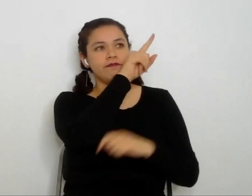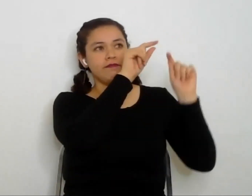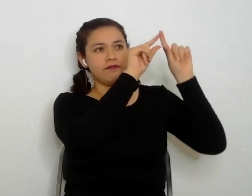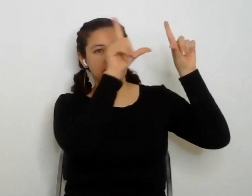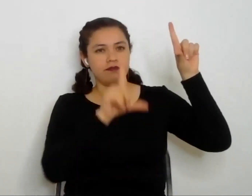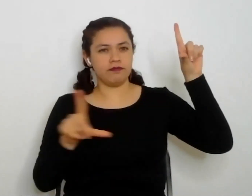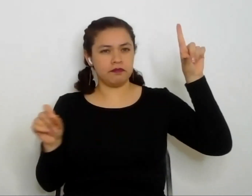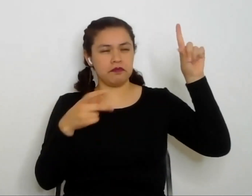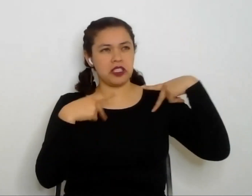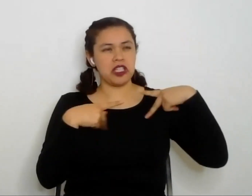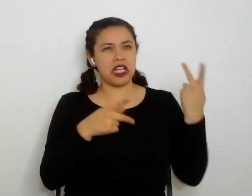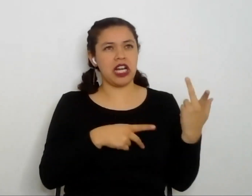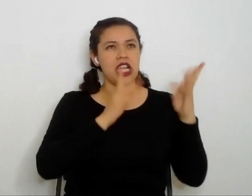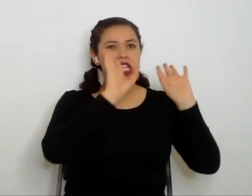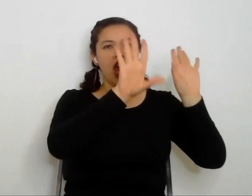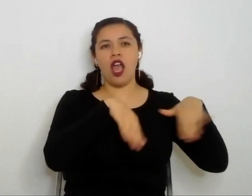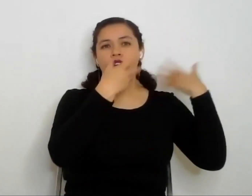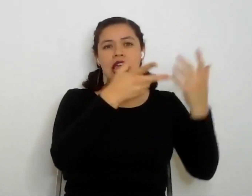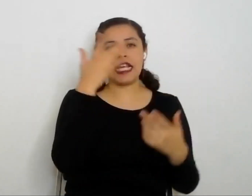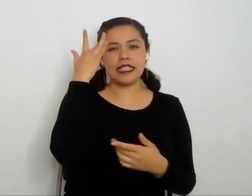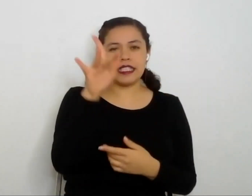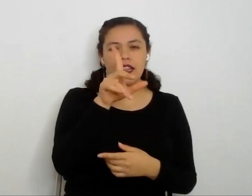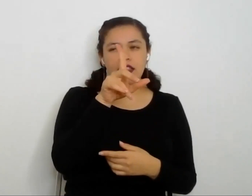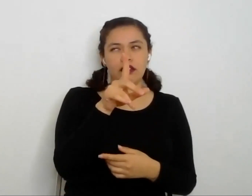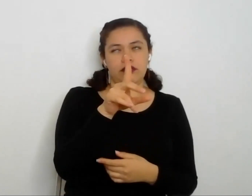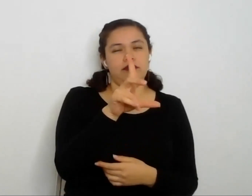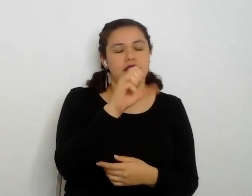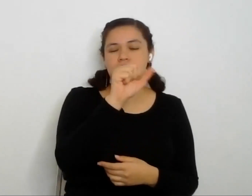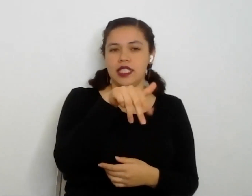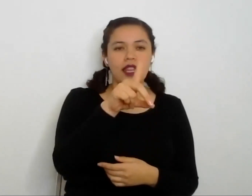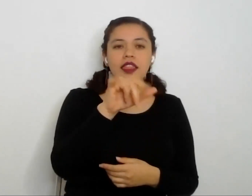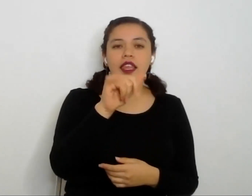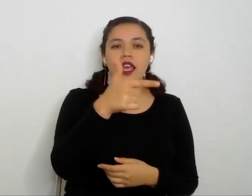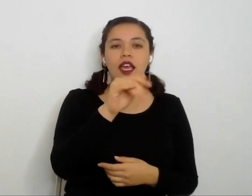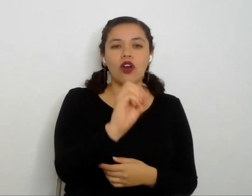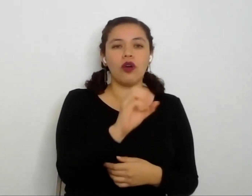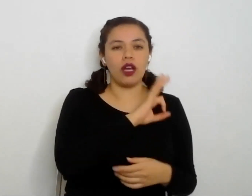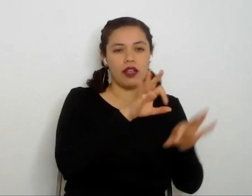la gente puede trabajar del otro lado en San Diego, ¿no? O la gente que está en Juárez,